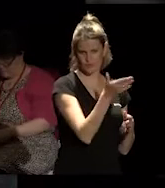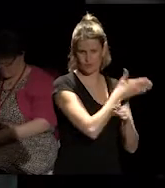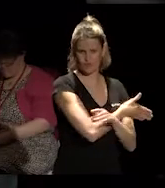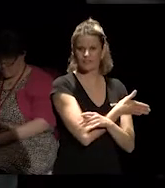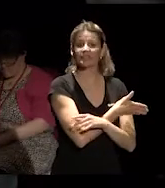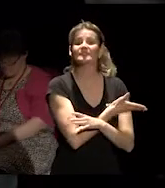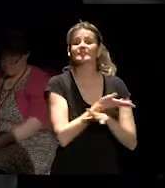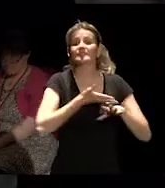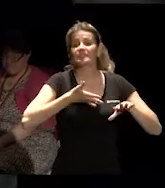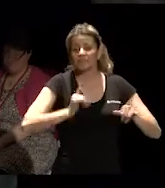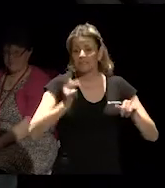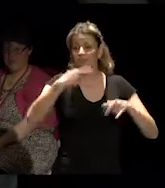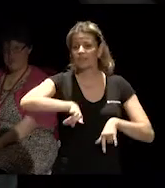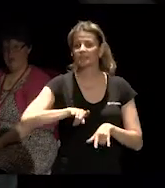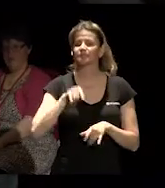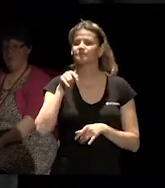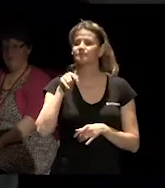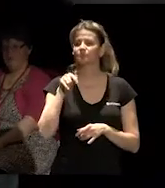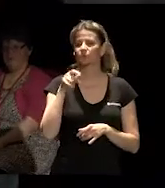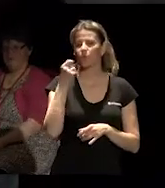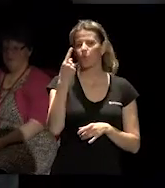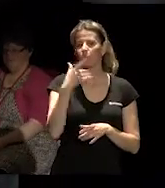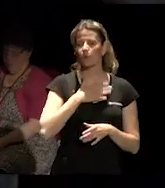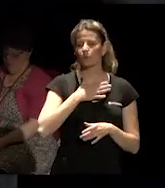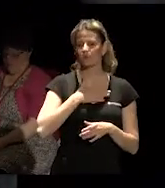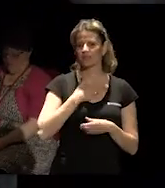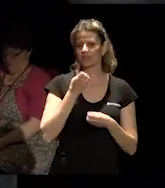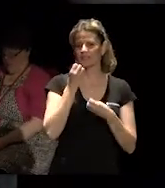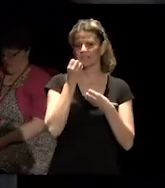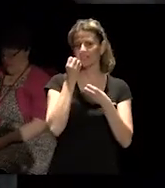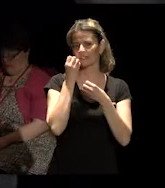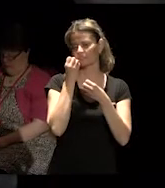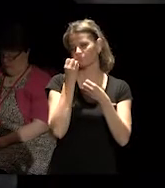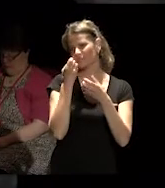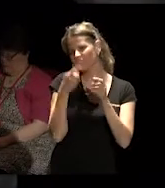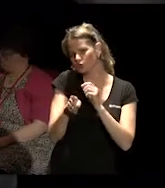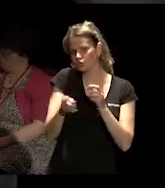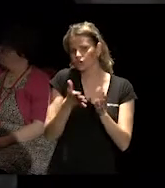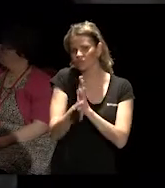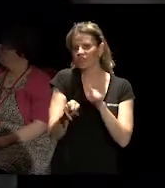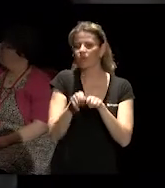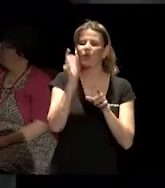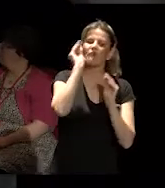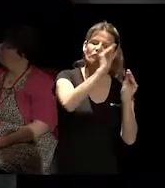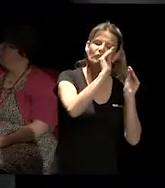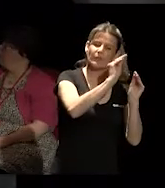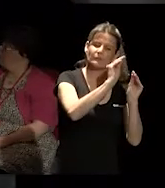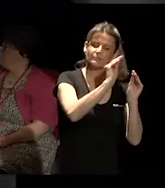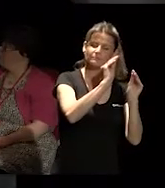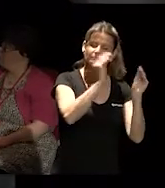esta intrusión por mi parte y por parte también de los actores participantes, de los actores profesionales